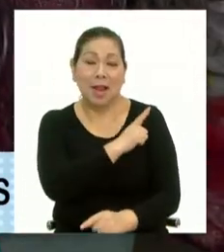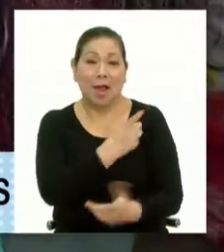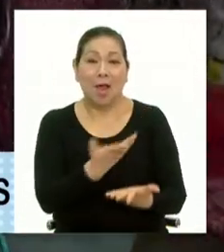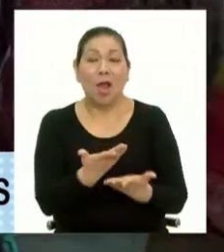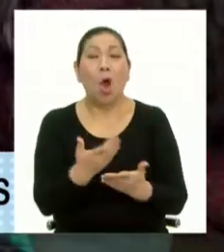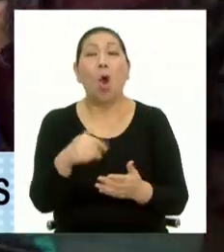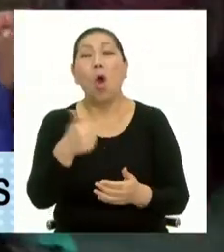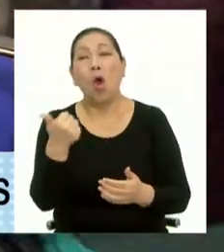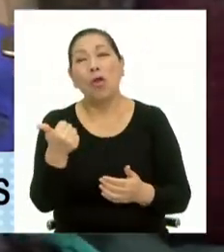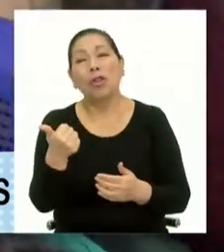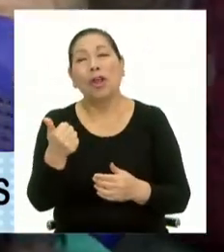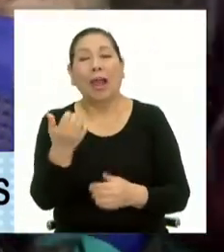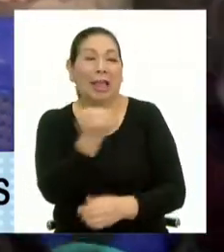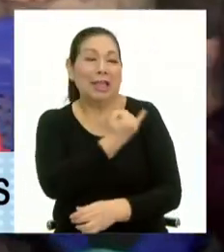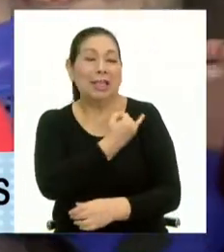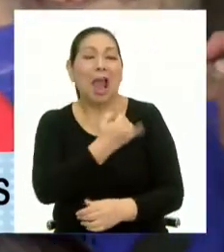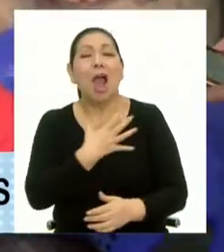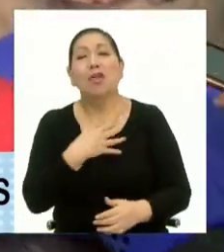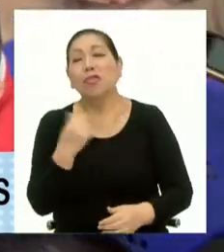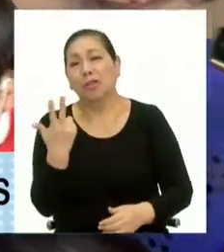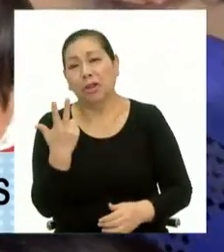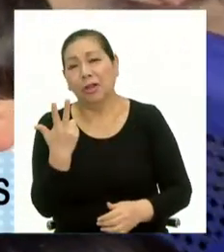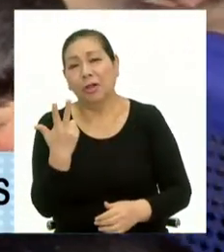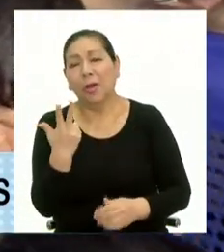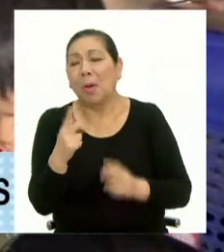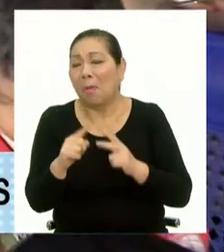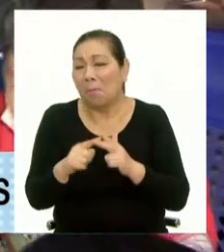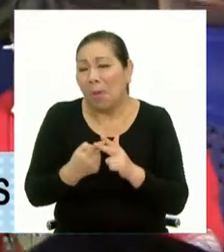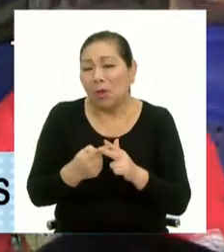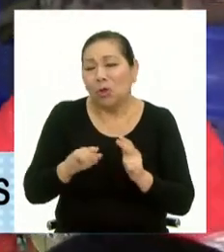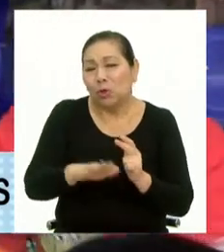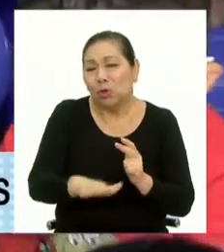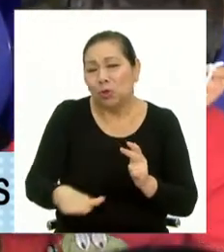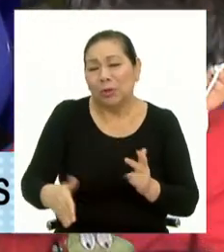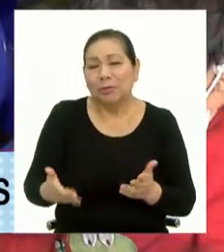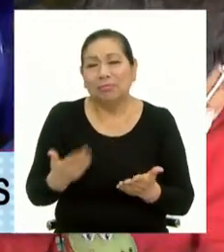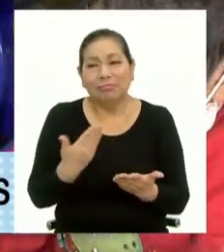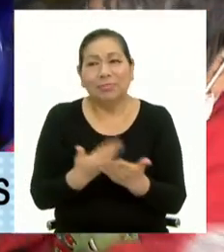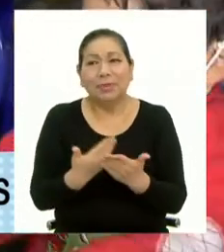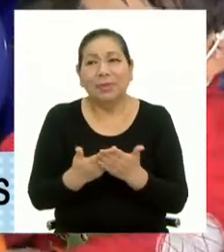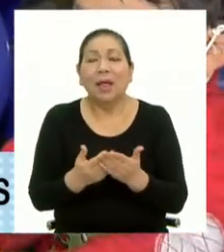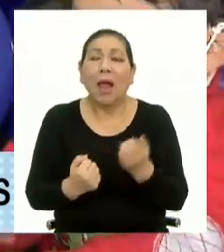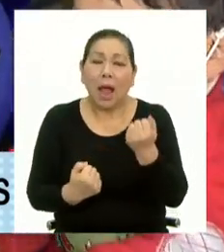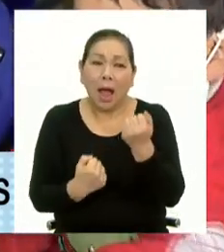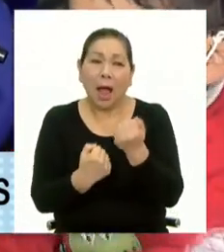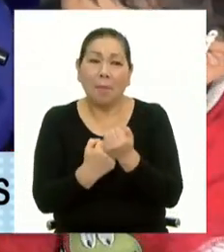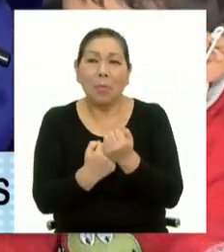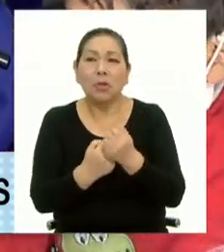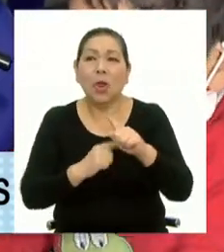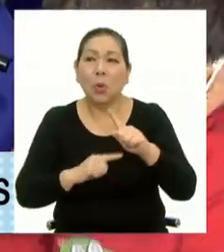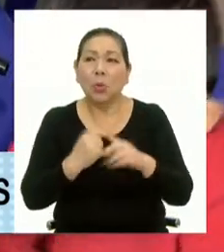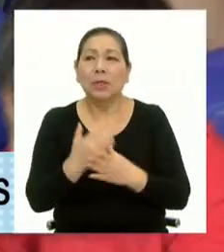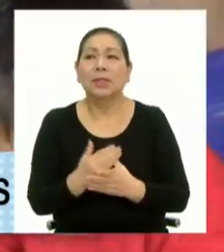en jardín, algunos tienen 3 añitos, están recién empezando, y eso tenemos que apoyar de alguna